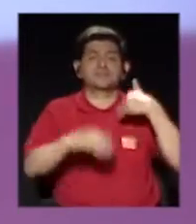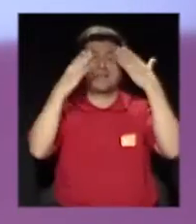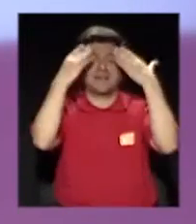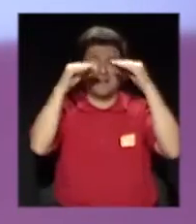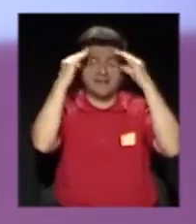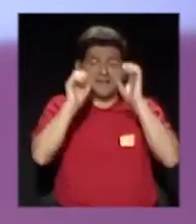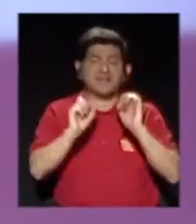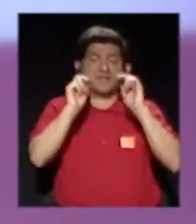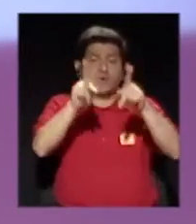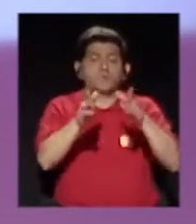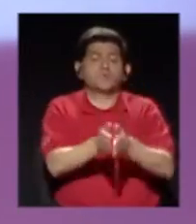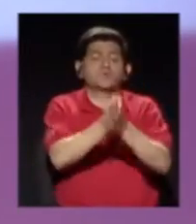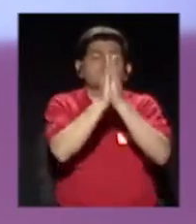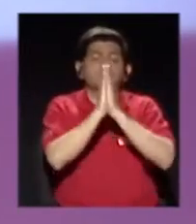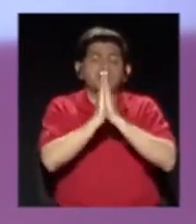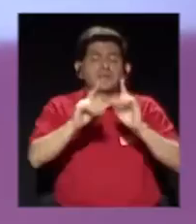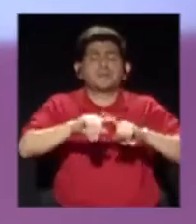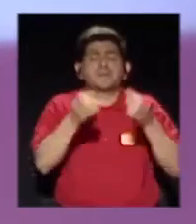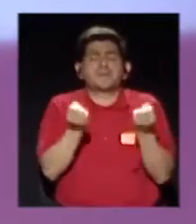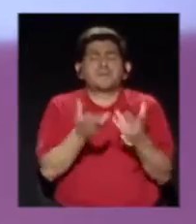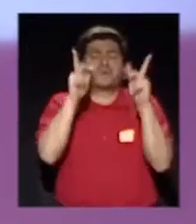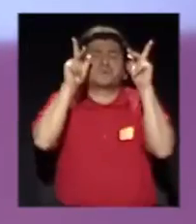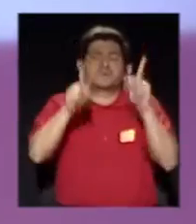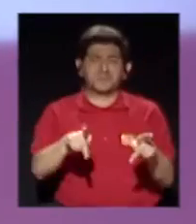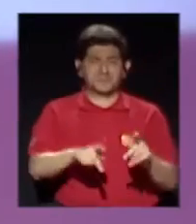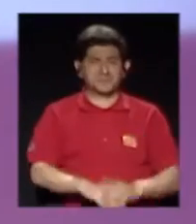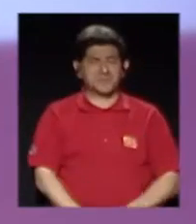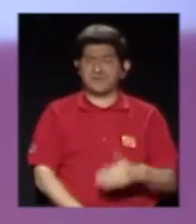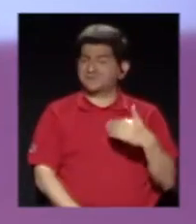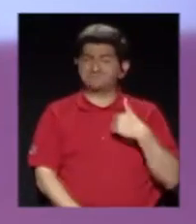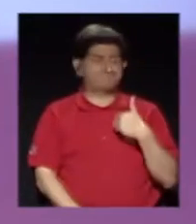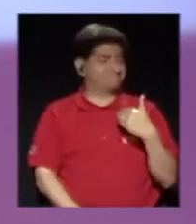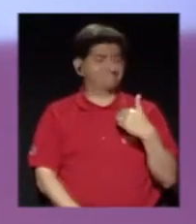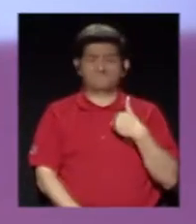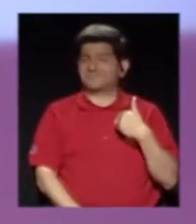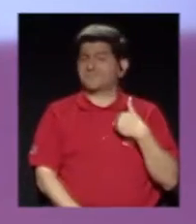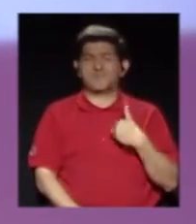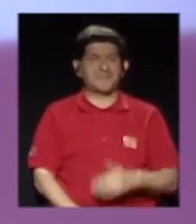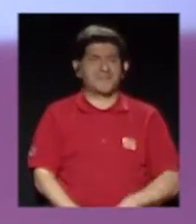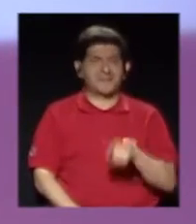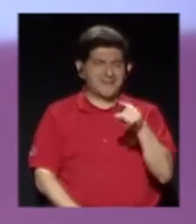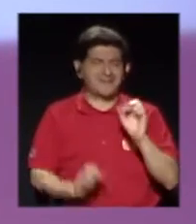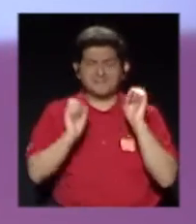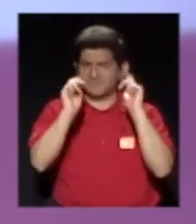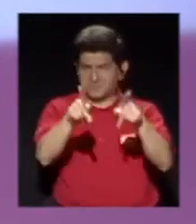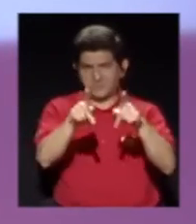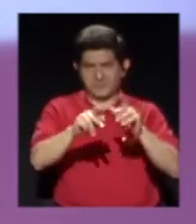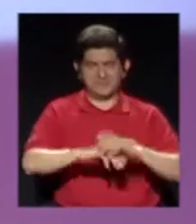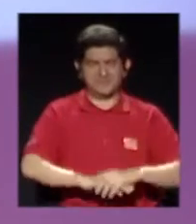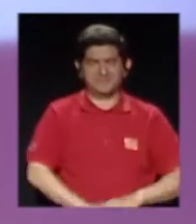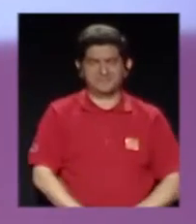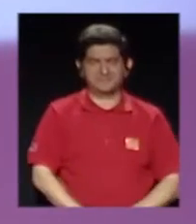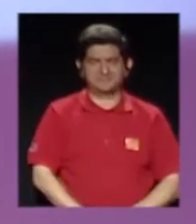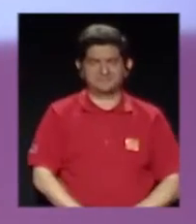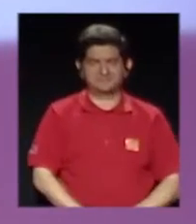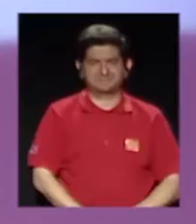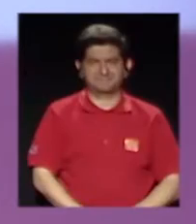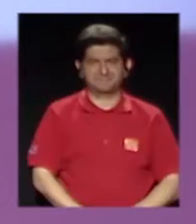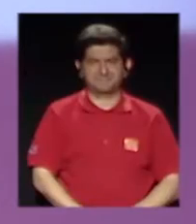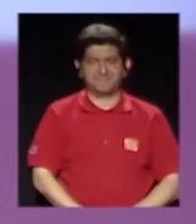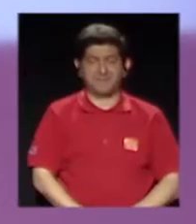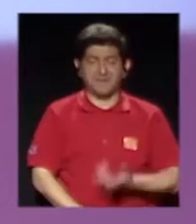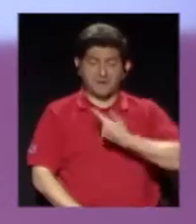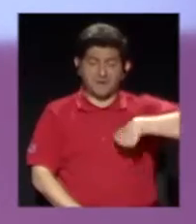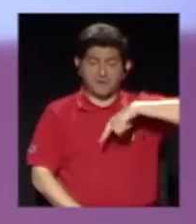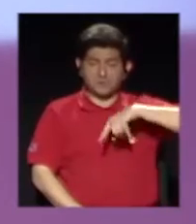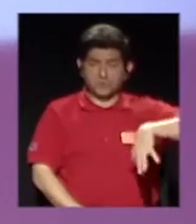y la posibilidad de solicitar pero hay un montón de gente no tiene que no tiene esa posibilidad y entonces encontramos